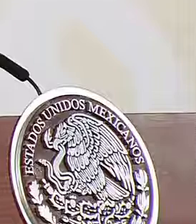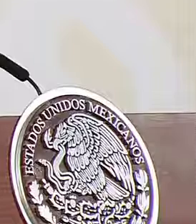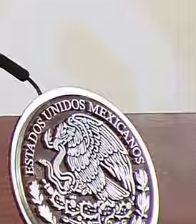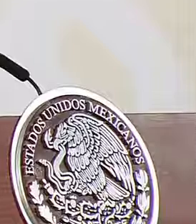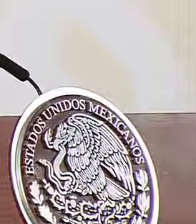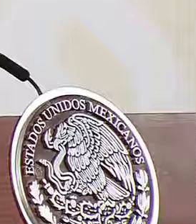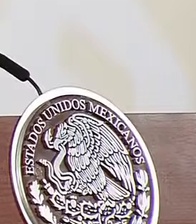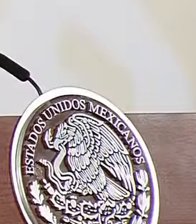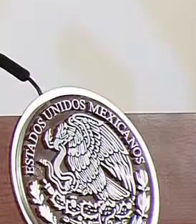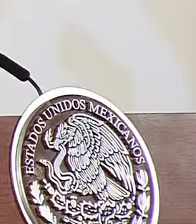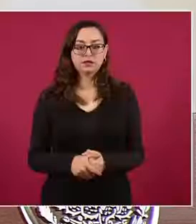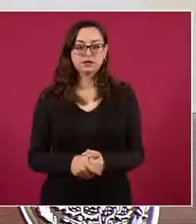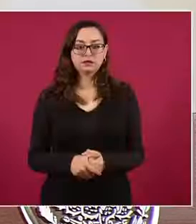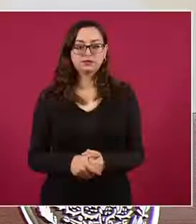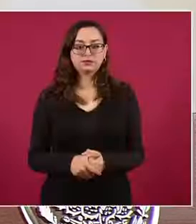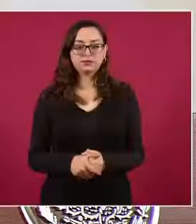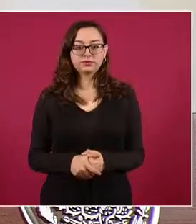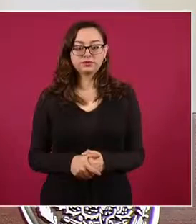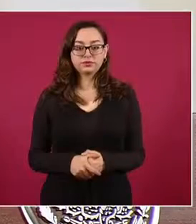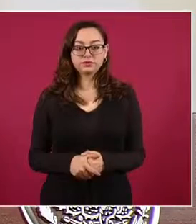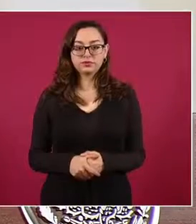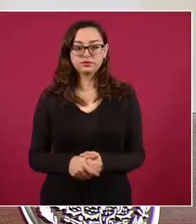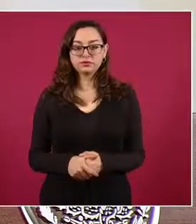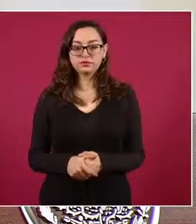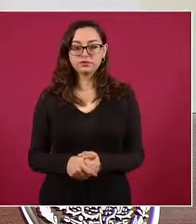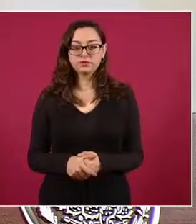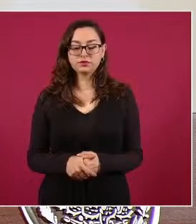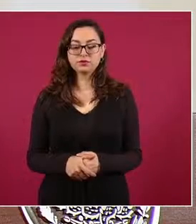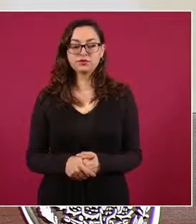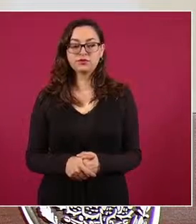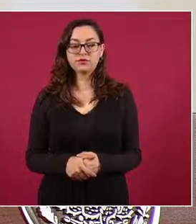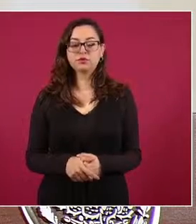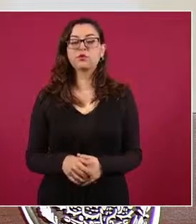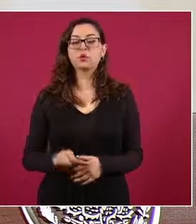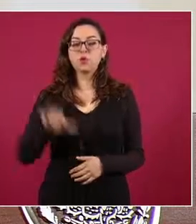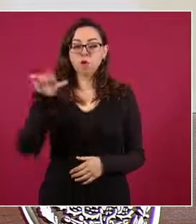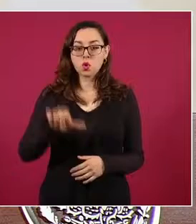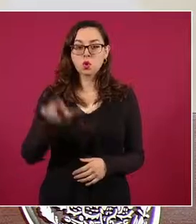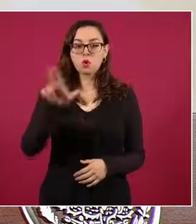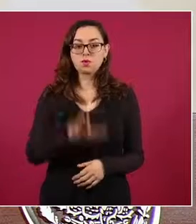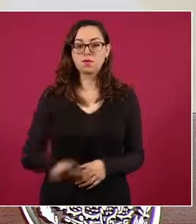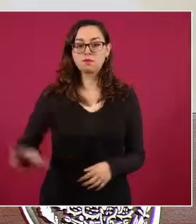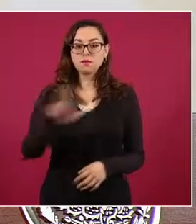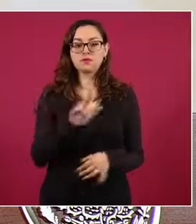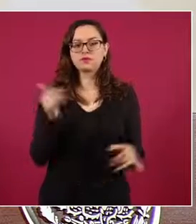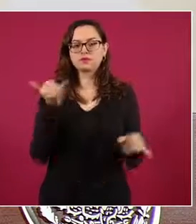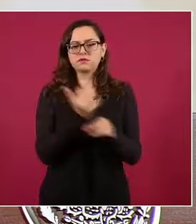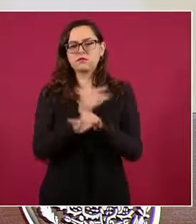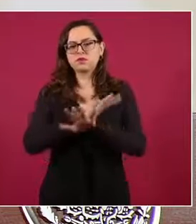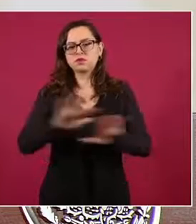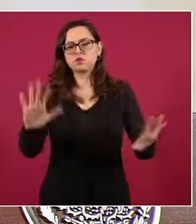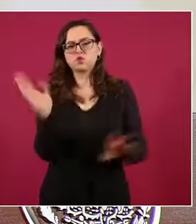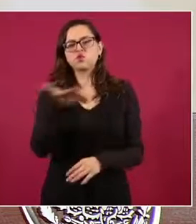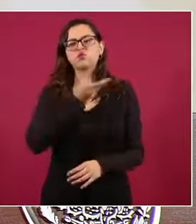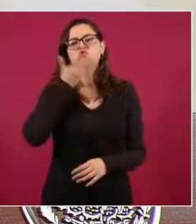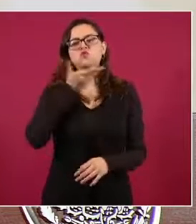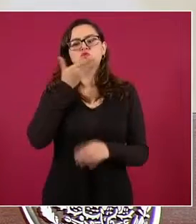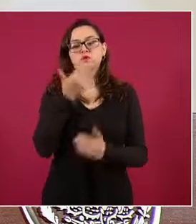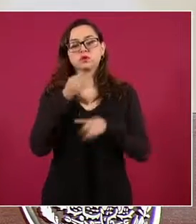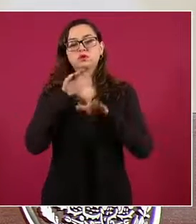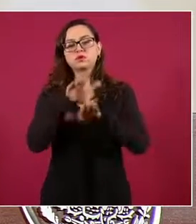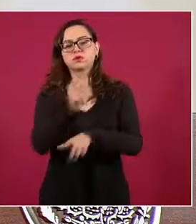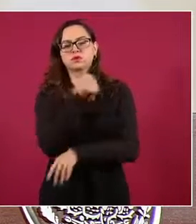Vamos a informar este martes sobre el pulso de la salud, como lo hacemos siempre.